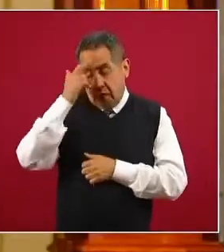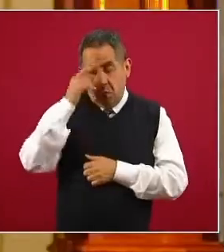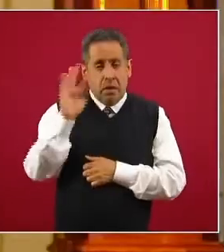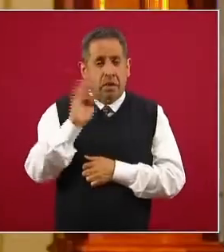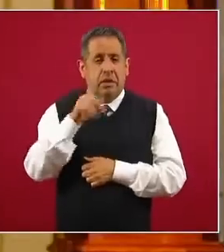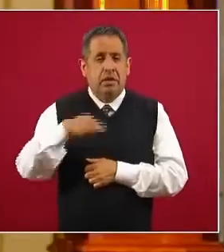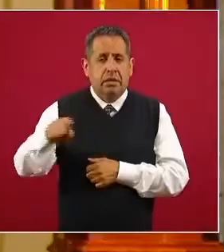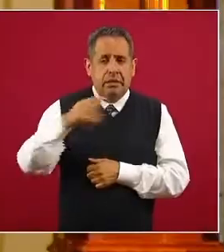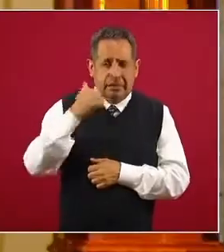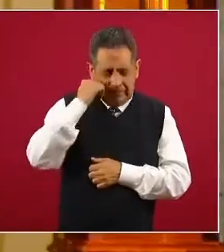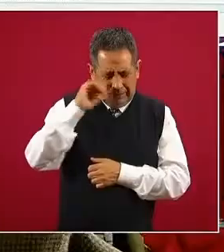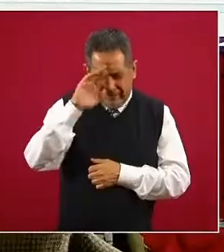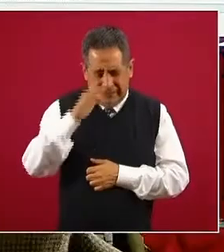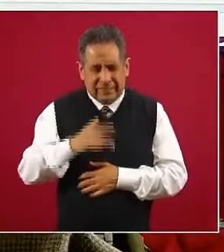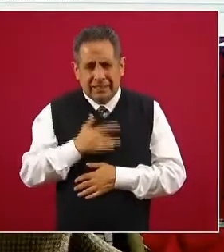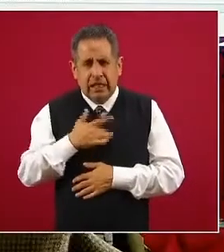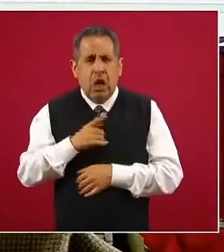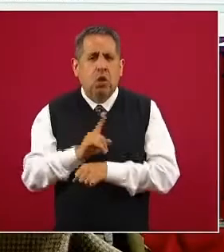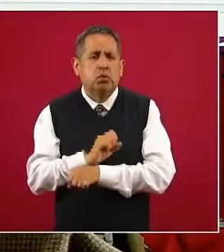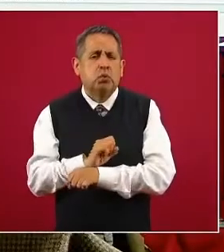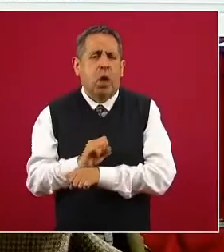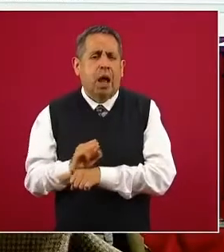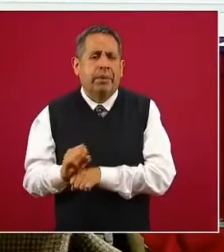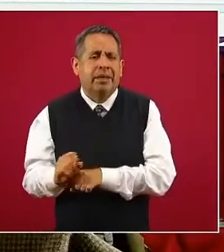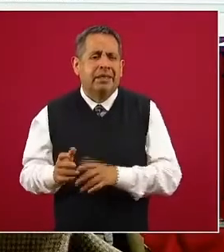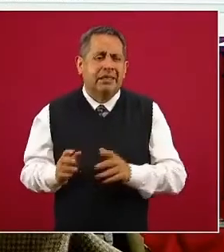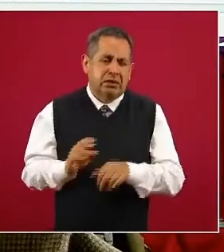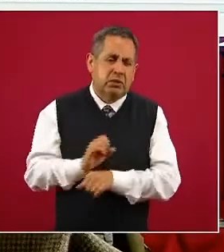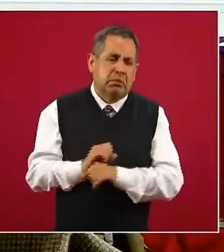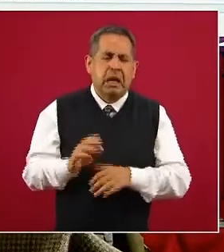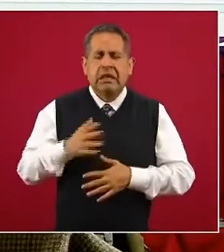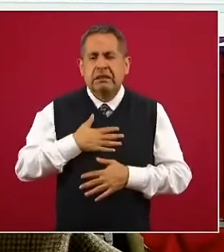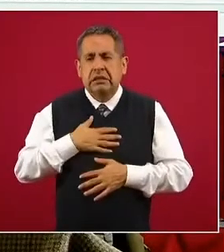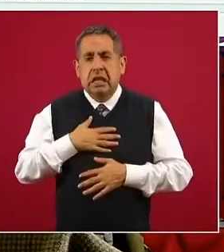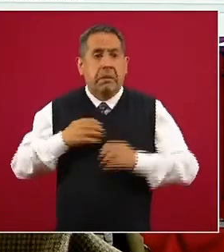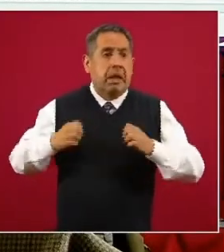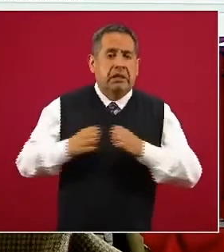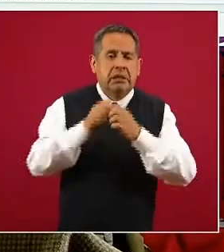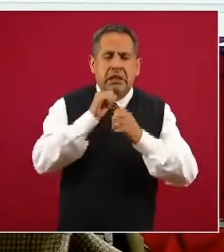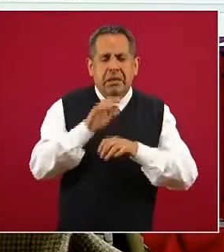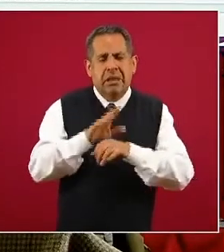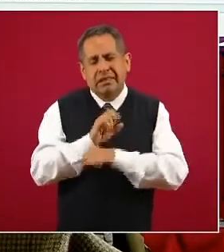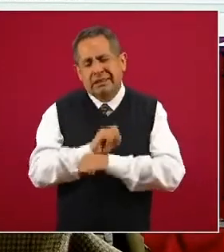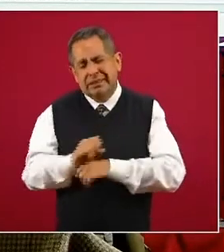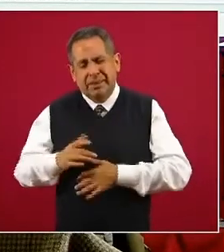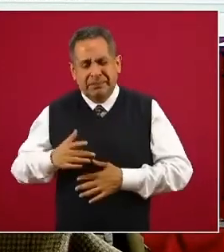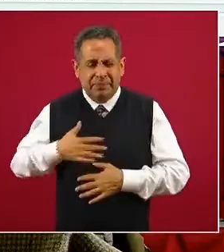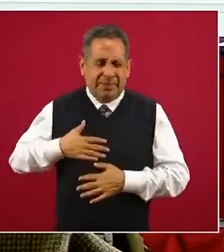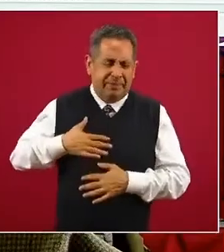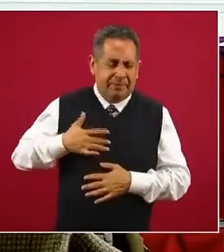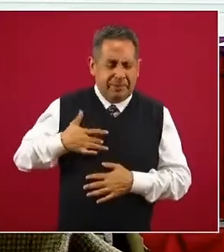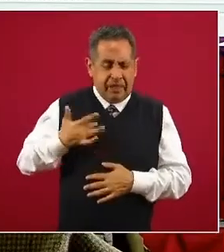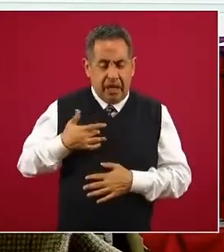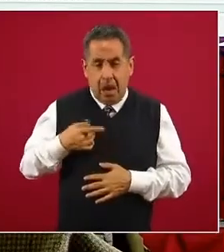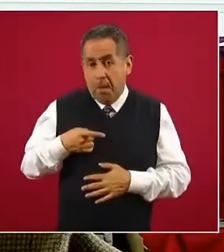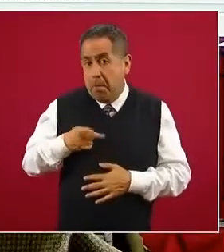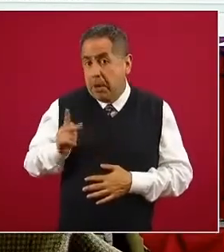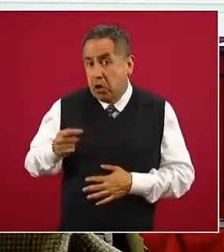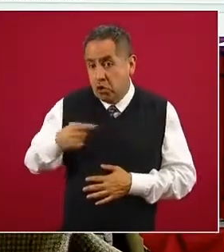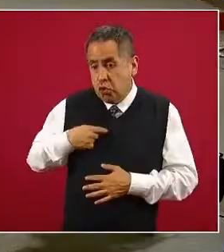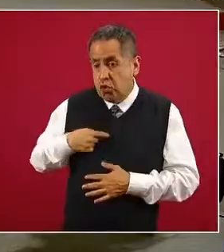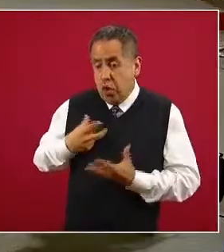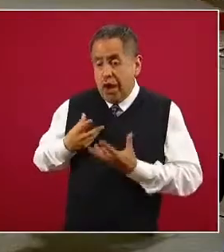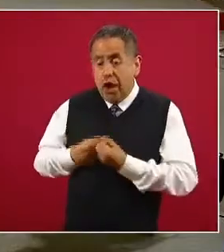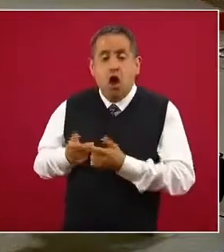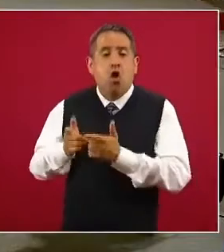presenten signos y síntomas leves, a lo mejor no tienen signos de alarma, pero pertenecen a un grupo de riesgo, los